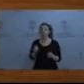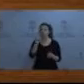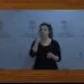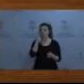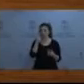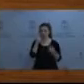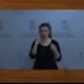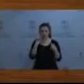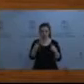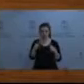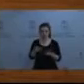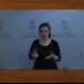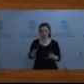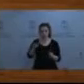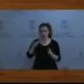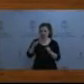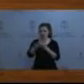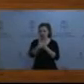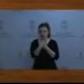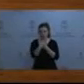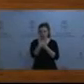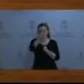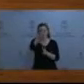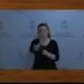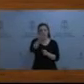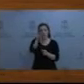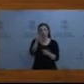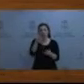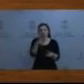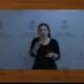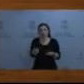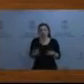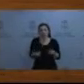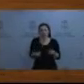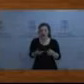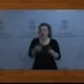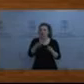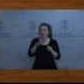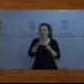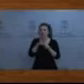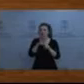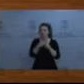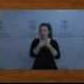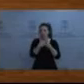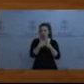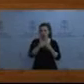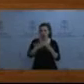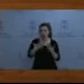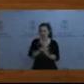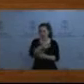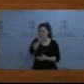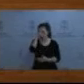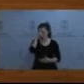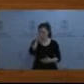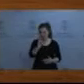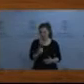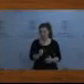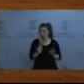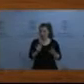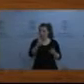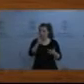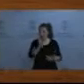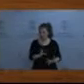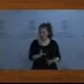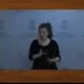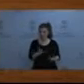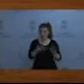la situación de los refugiados es una situación que a todos nos preocupa, a todos. Pero ahora mismo